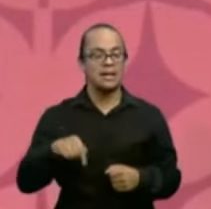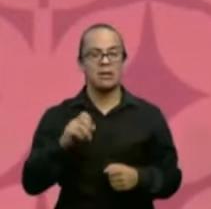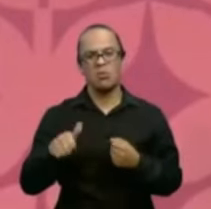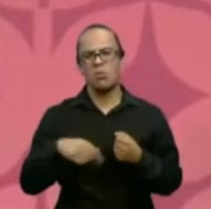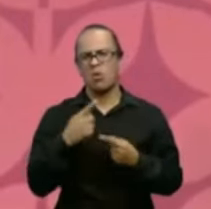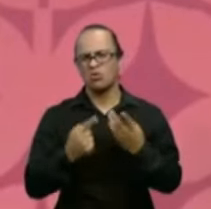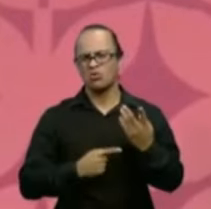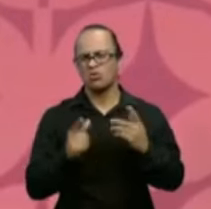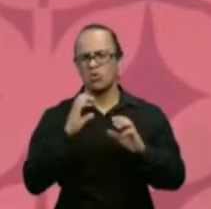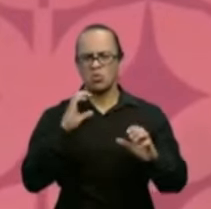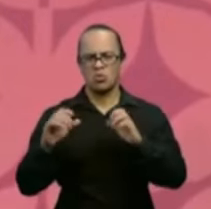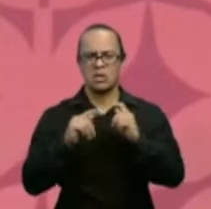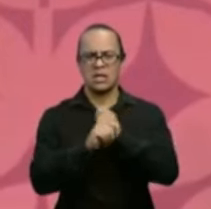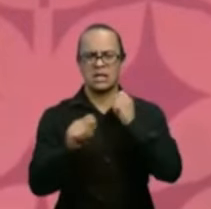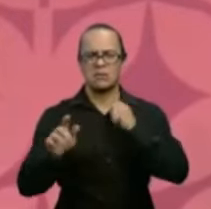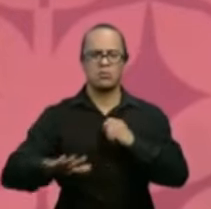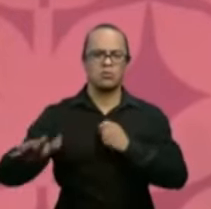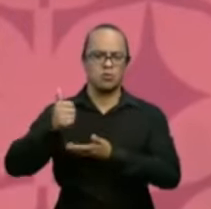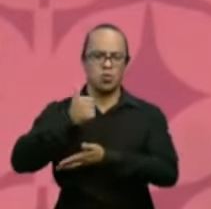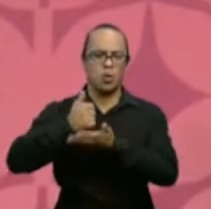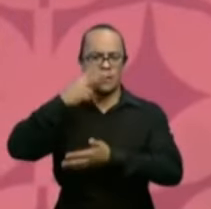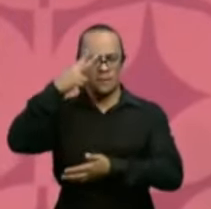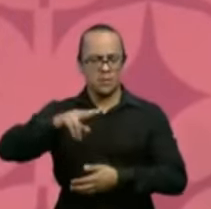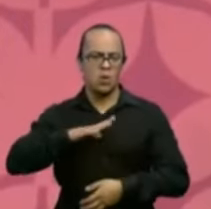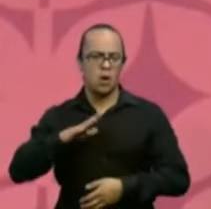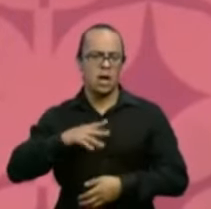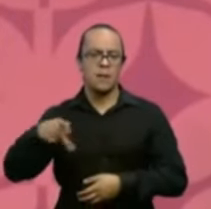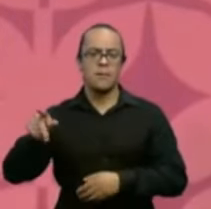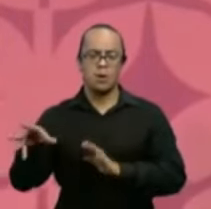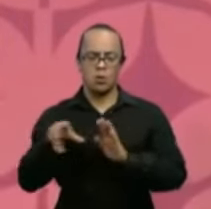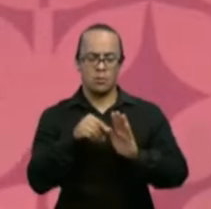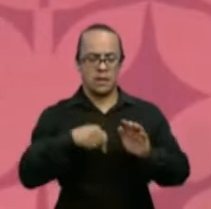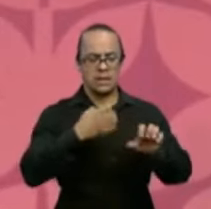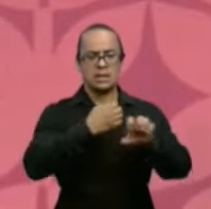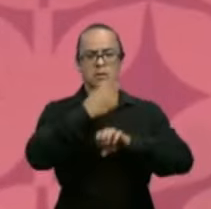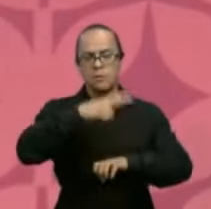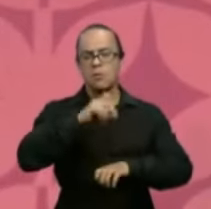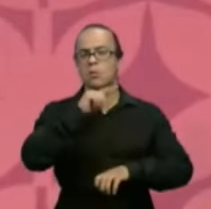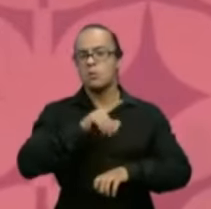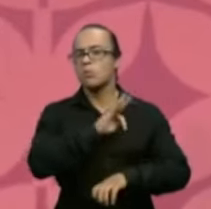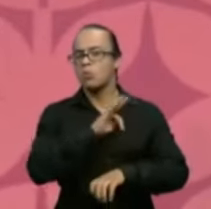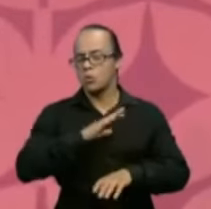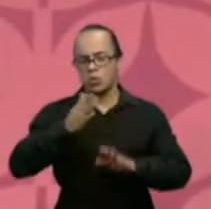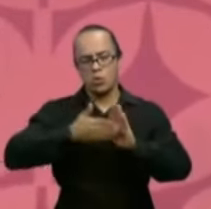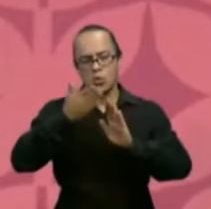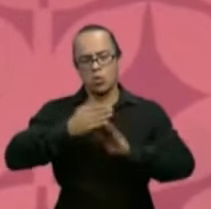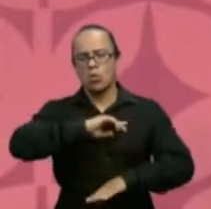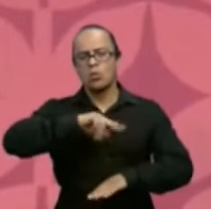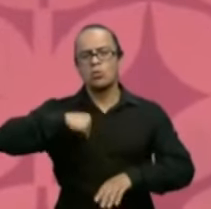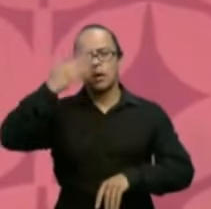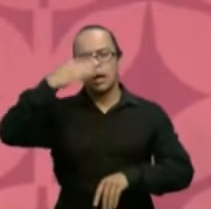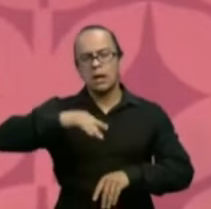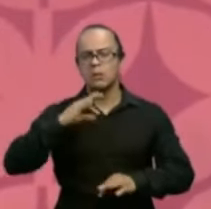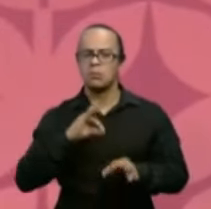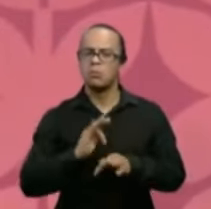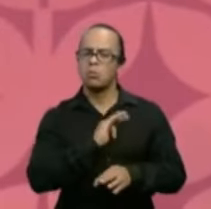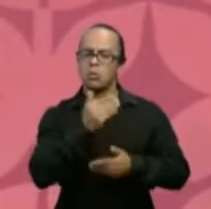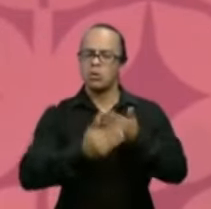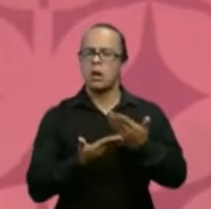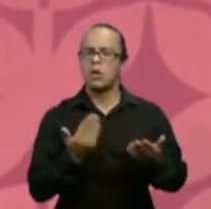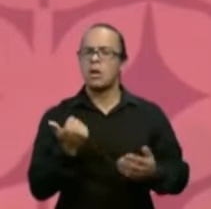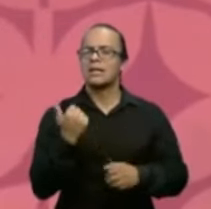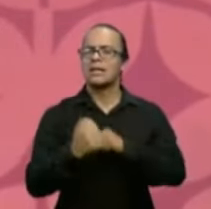vías de comunicación que tiene la Ciudad de México. Es una obra que se puede realizar y que sé que la podemos realizar durante este